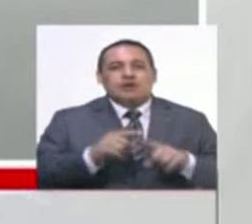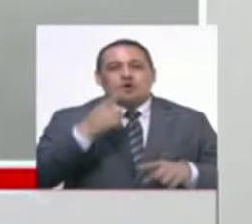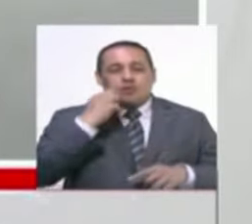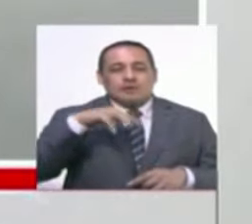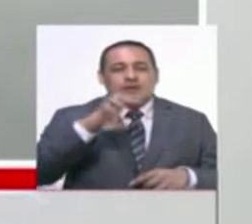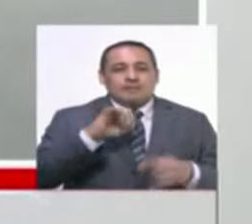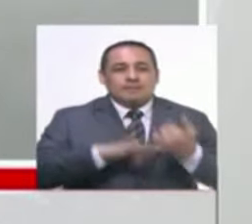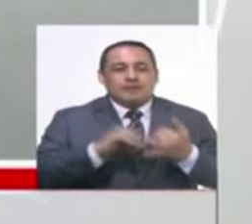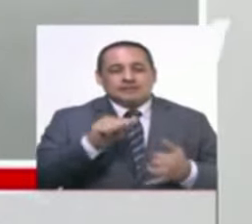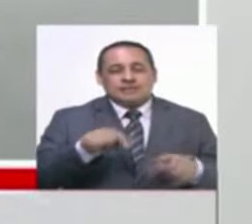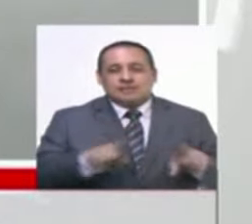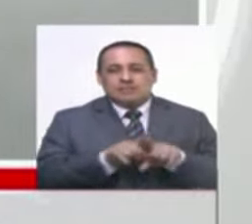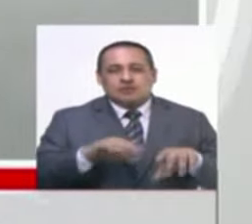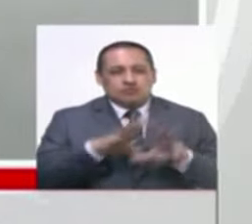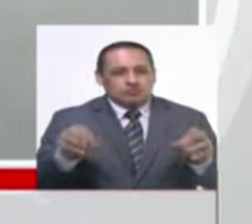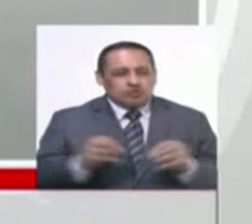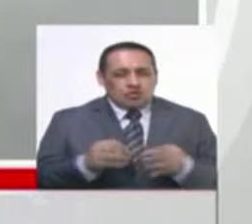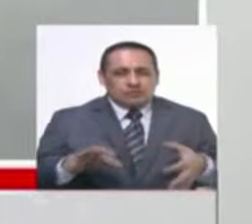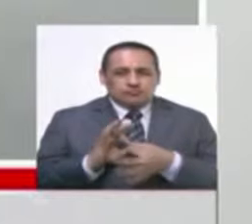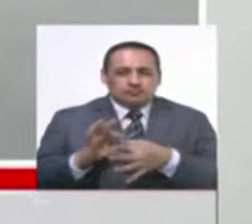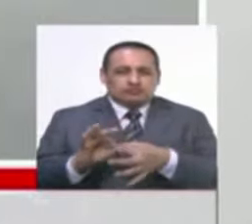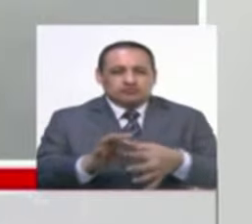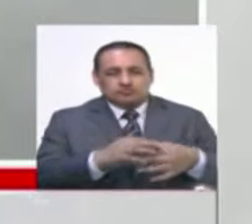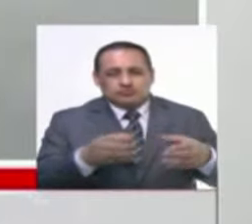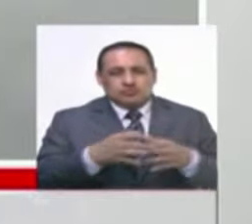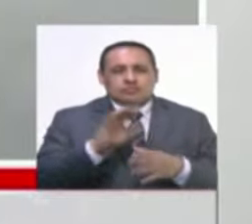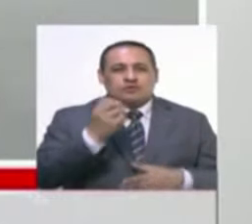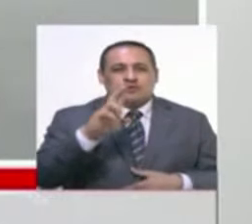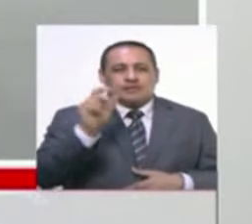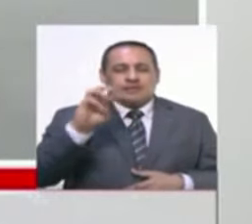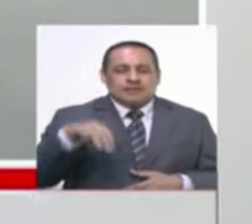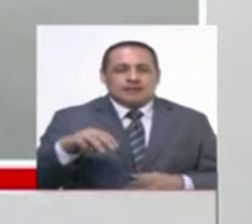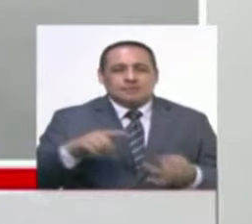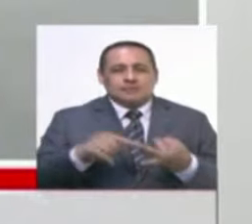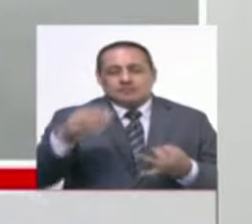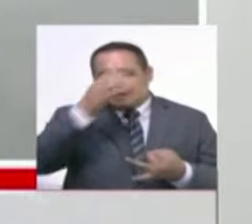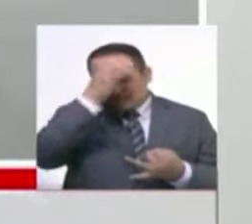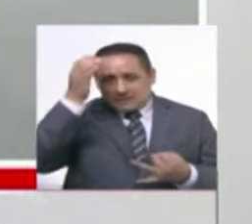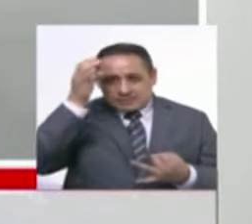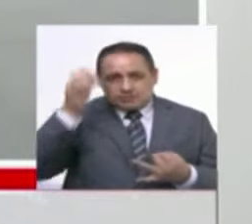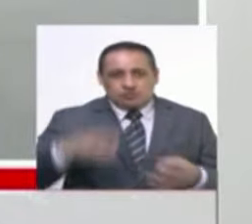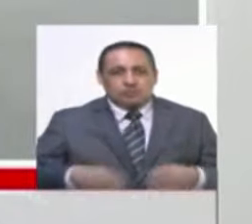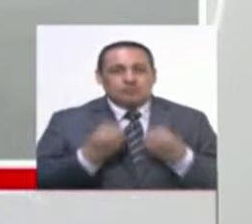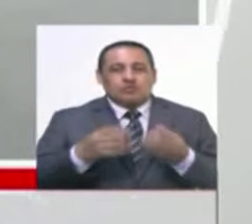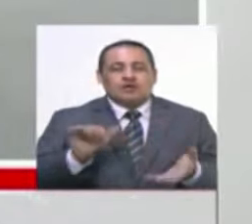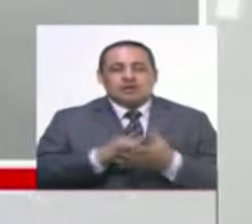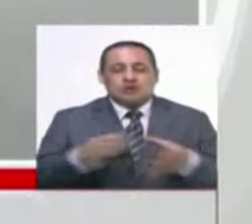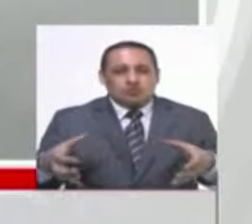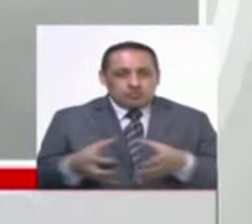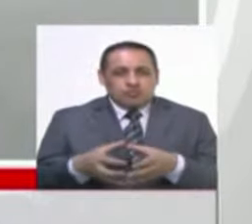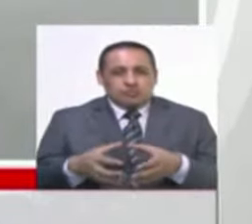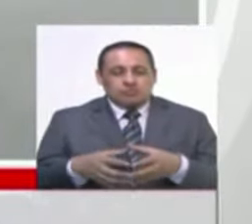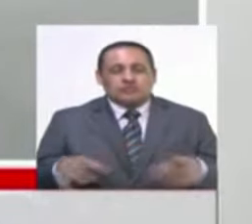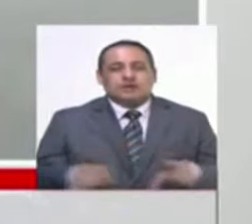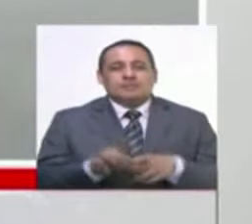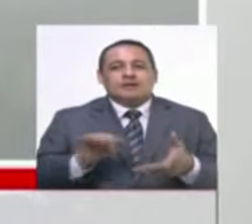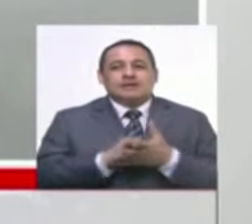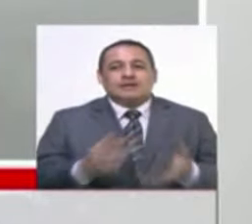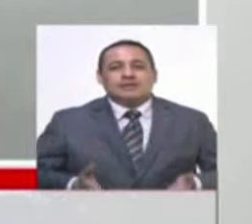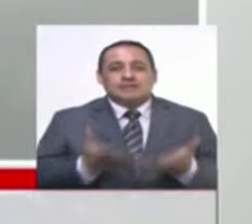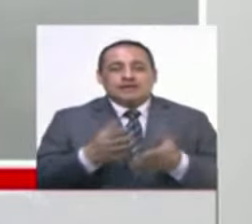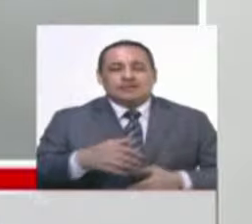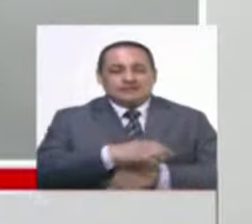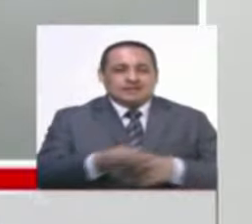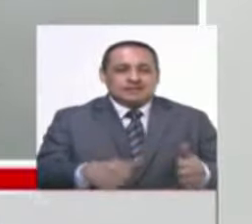Mesa definitivamente está coludido con la señora Carolina López y el señor presidente de la República, porque en conjunto sirven a unos